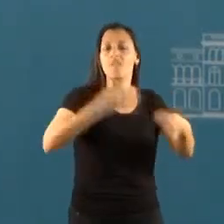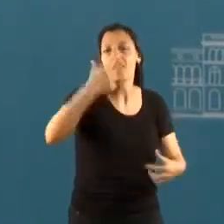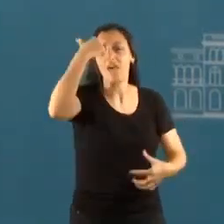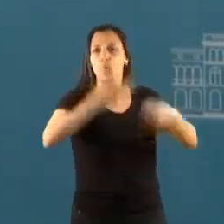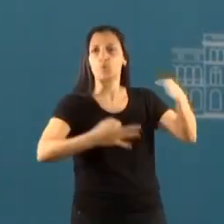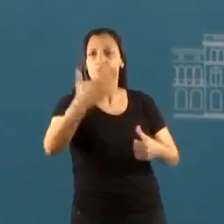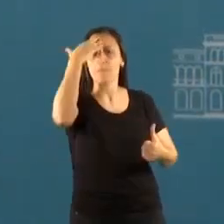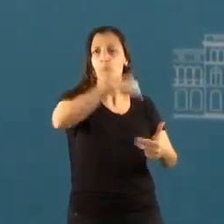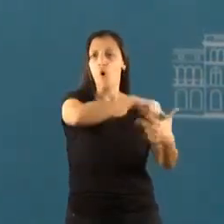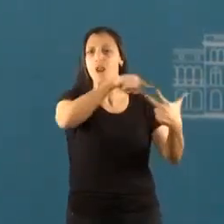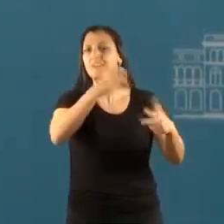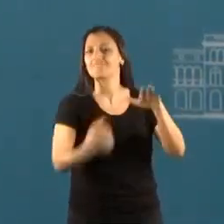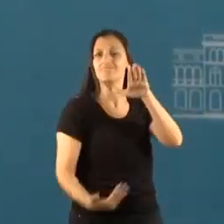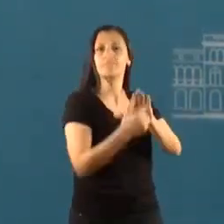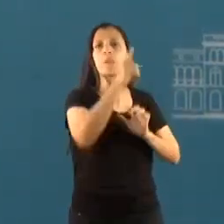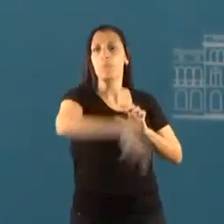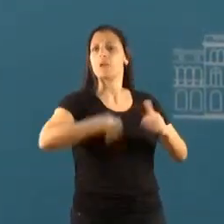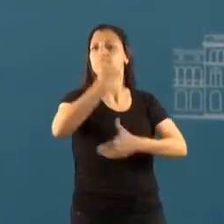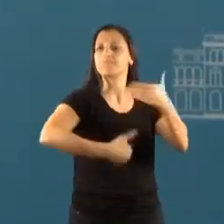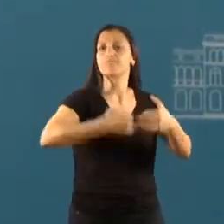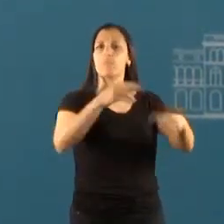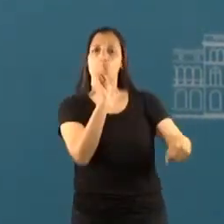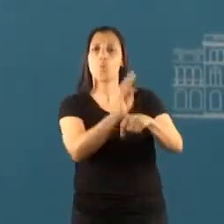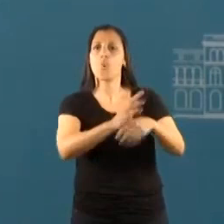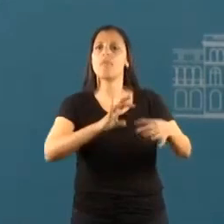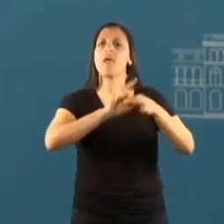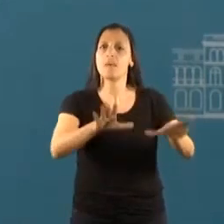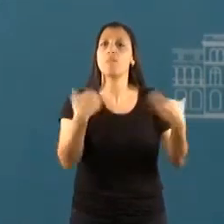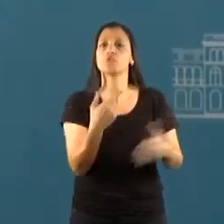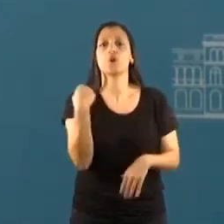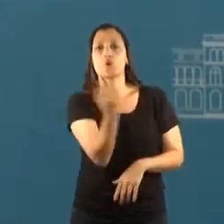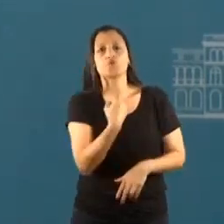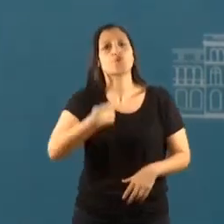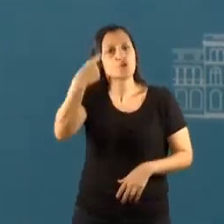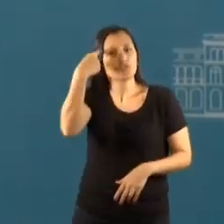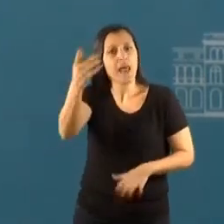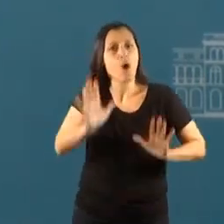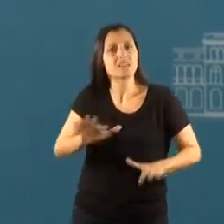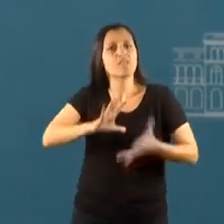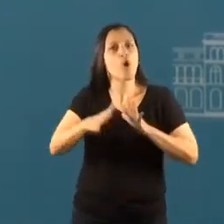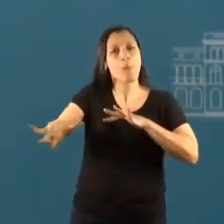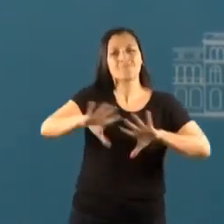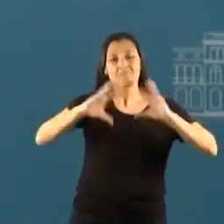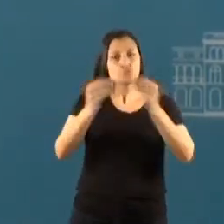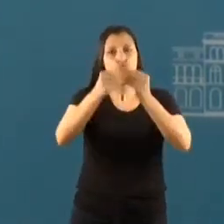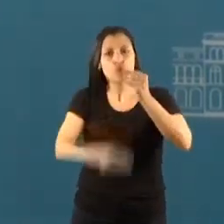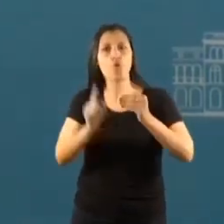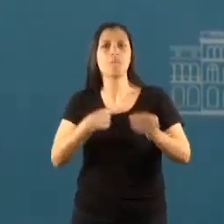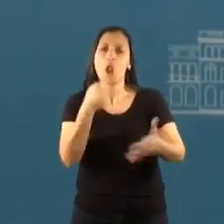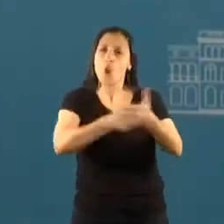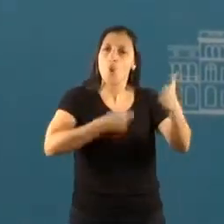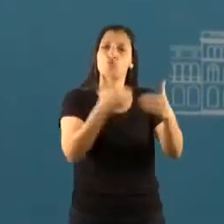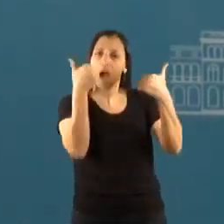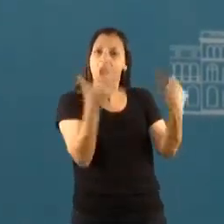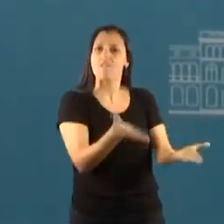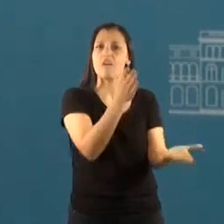memoria como los pilares para la construcción del orden democrático, y creemos que en ese contexto y con la lucha de los derechos humanos,